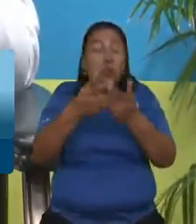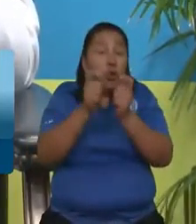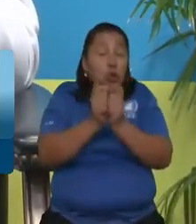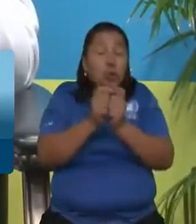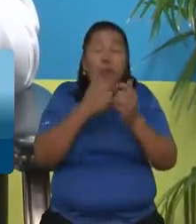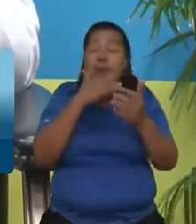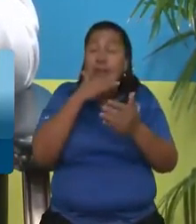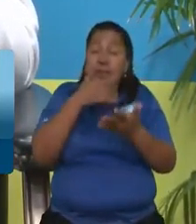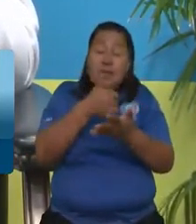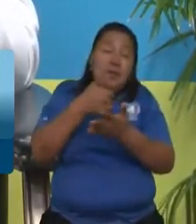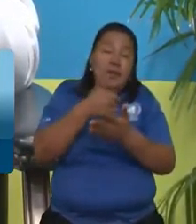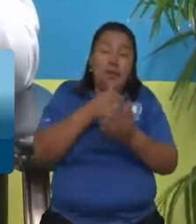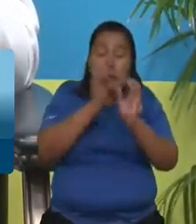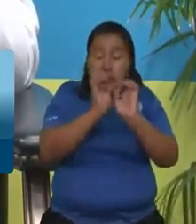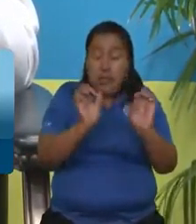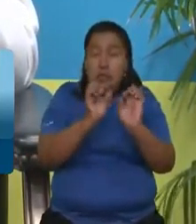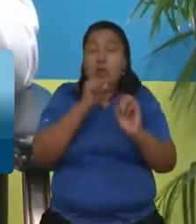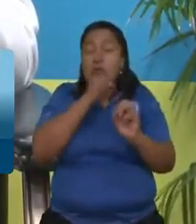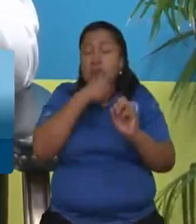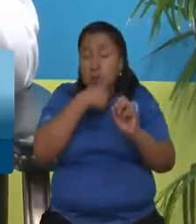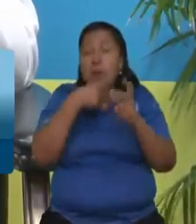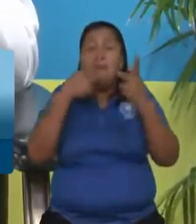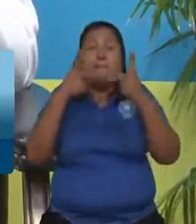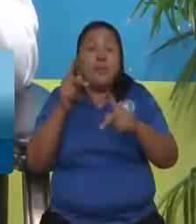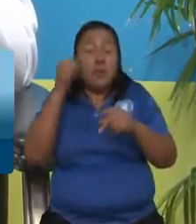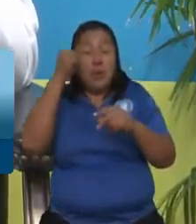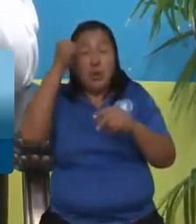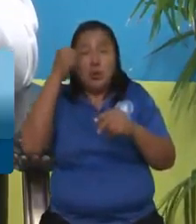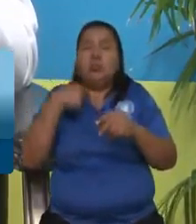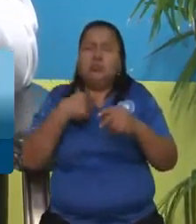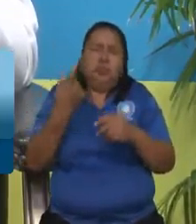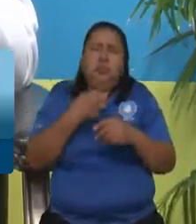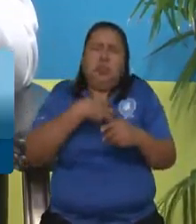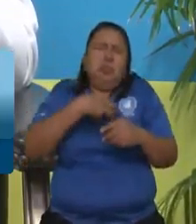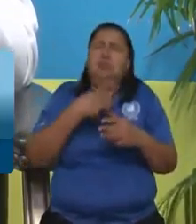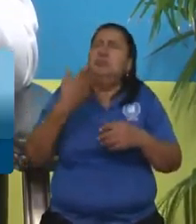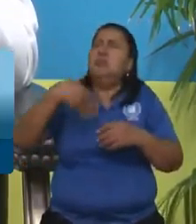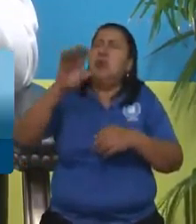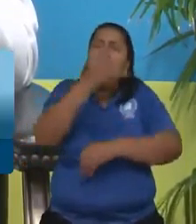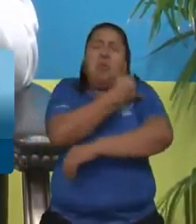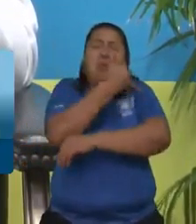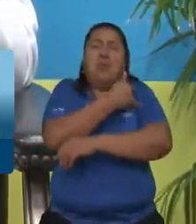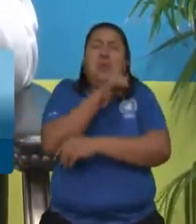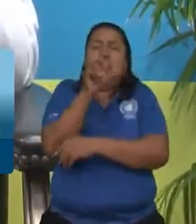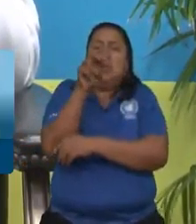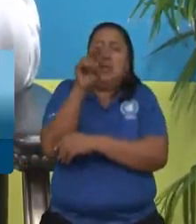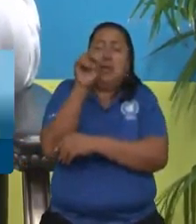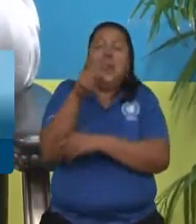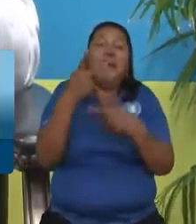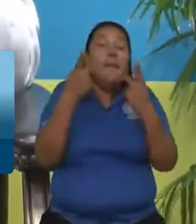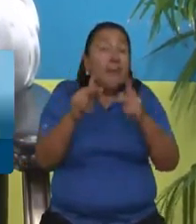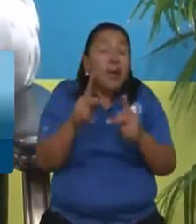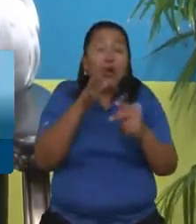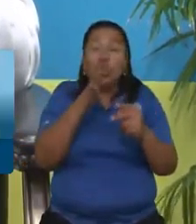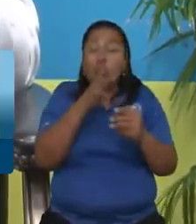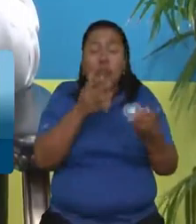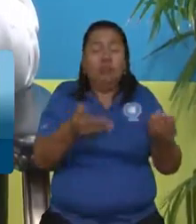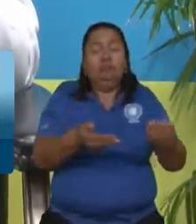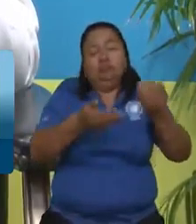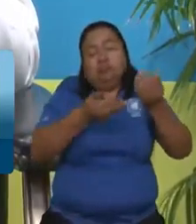está presto a la atención gratuita. Solo es desocupar un poquito de tiempo, quizás tener un poquito de interés por los niños,